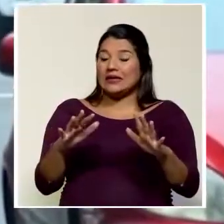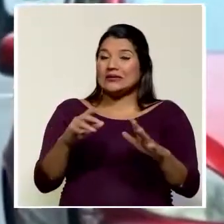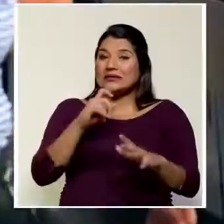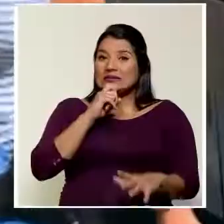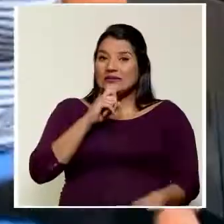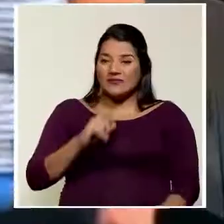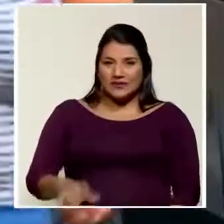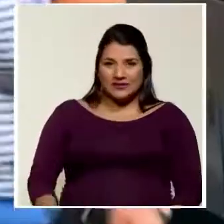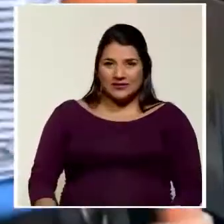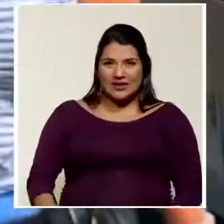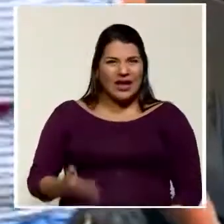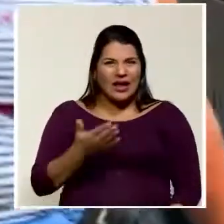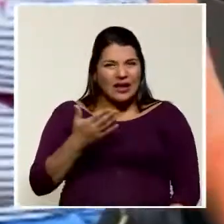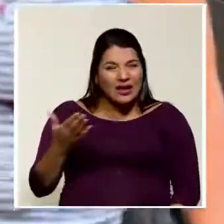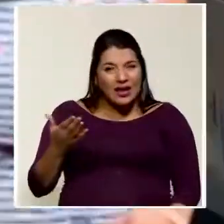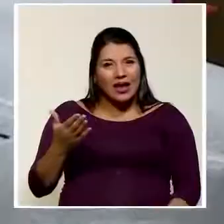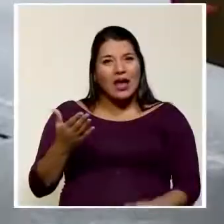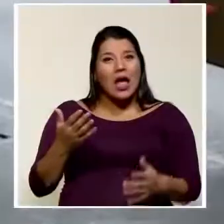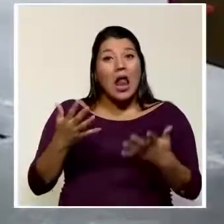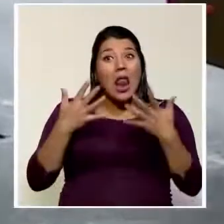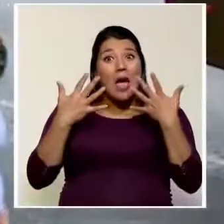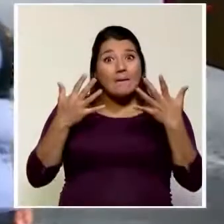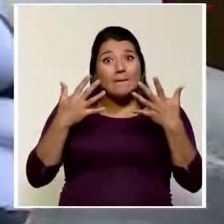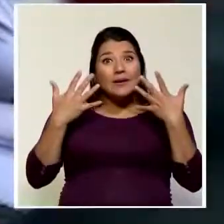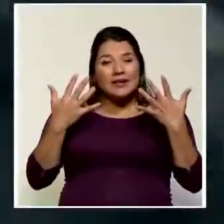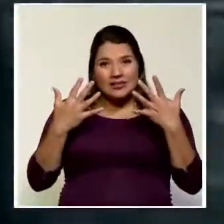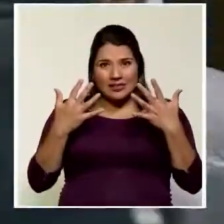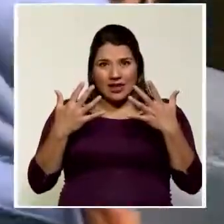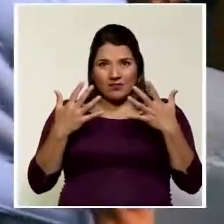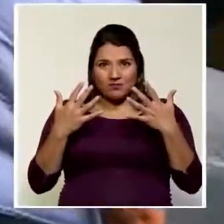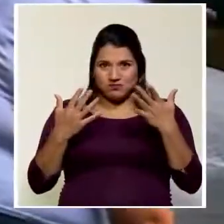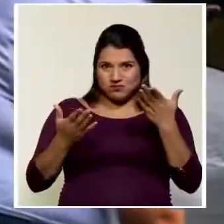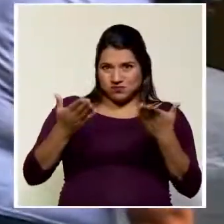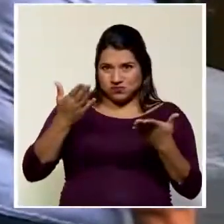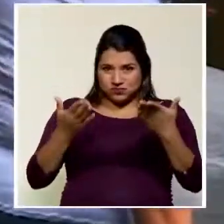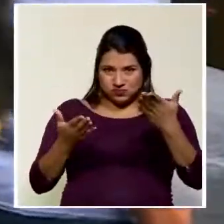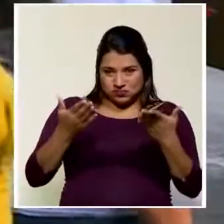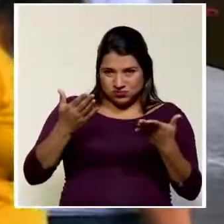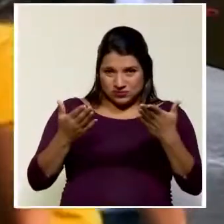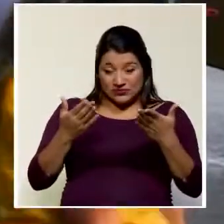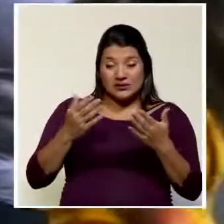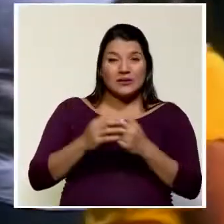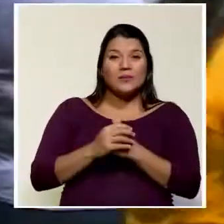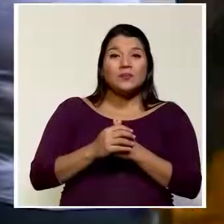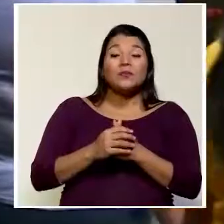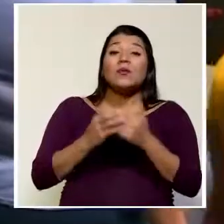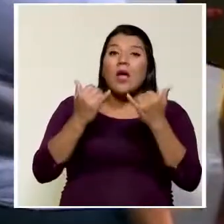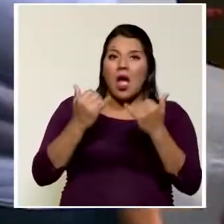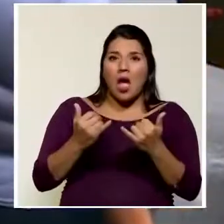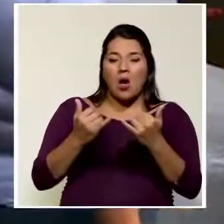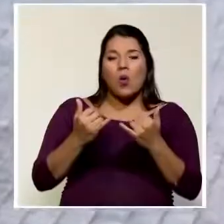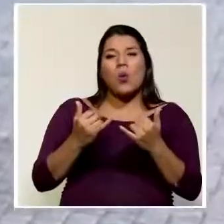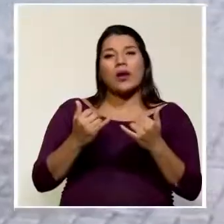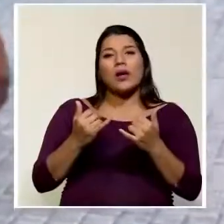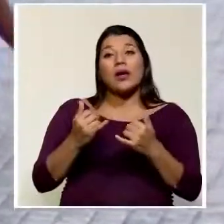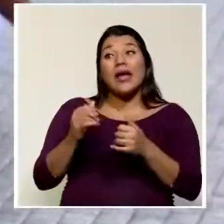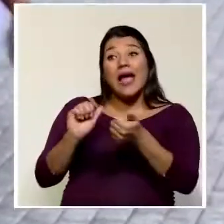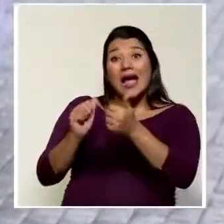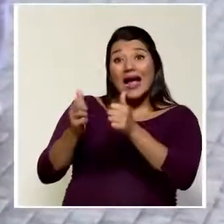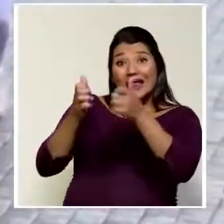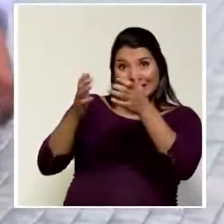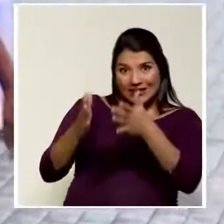ineludible, la sostenibilidad ambiental. En renglón aparte irán las características de las candidaturas, que